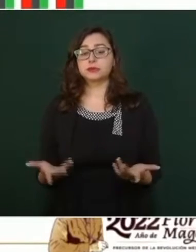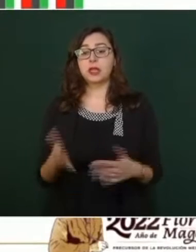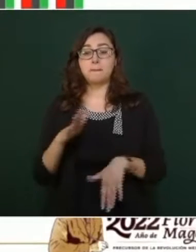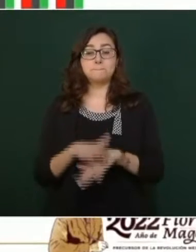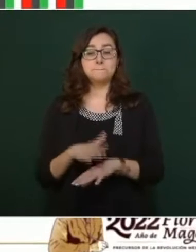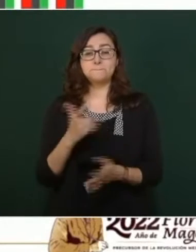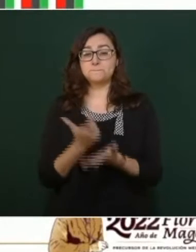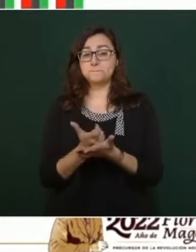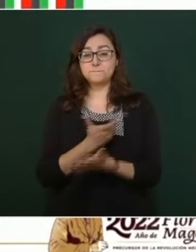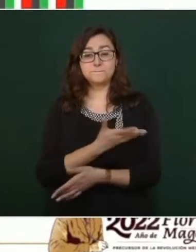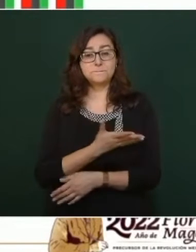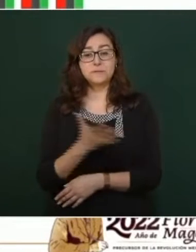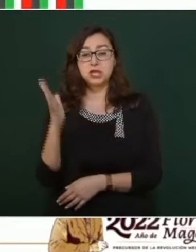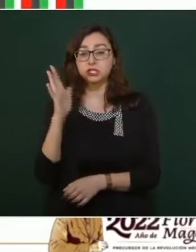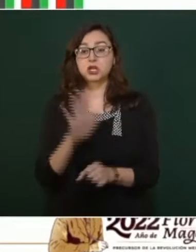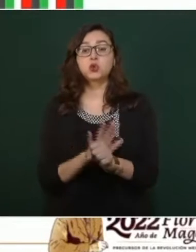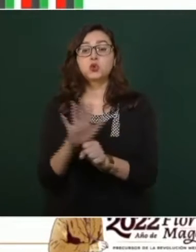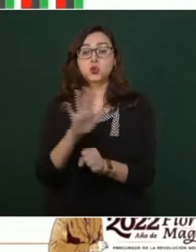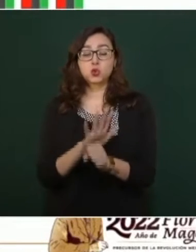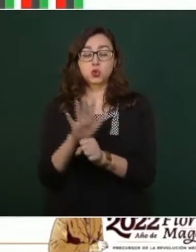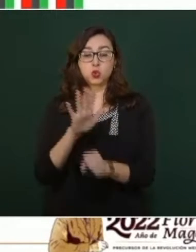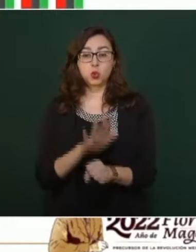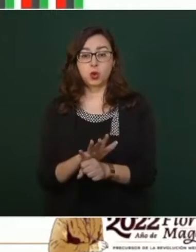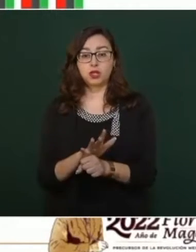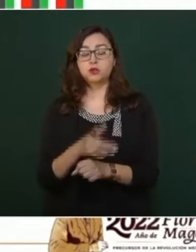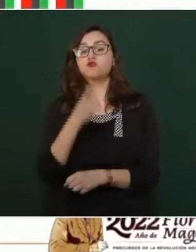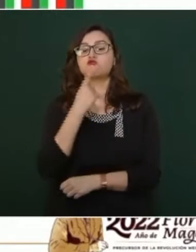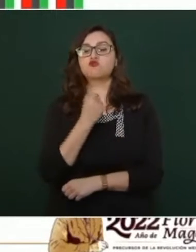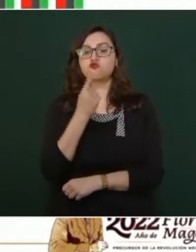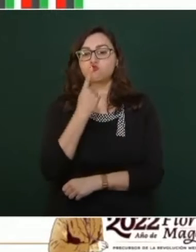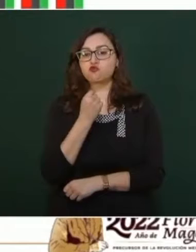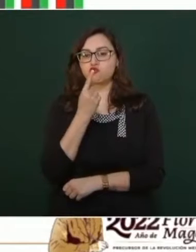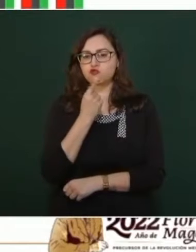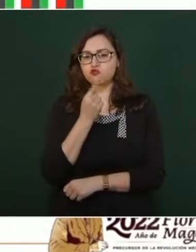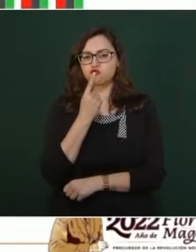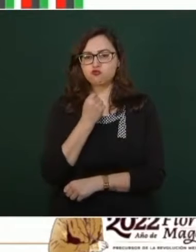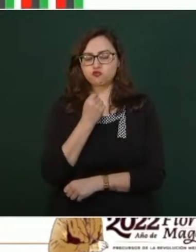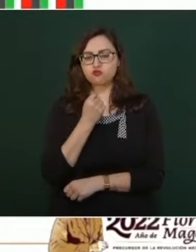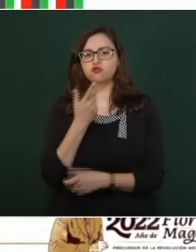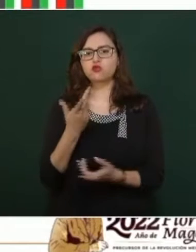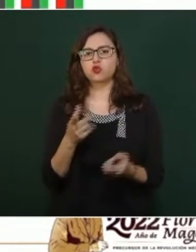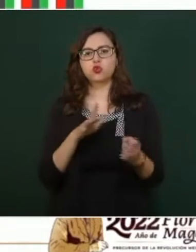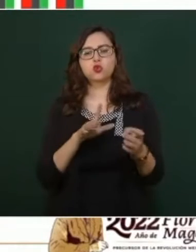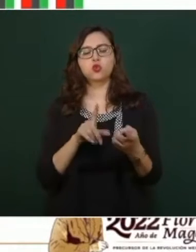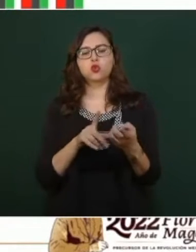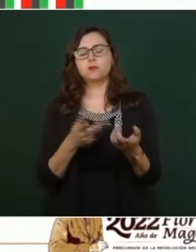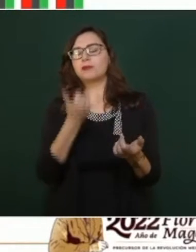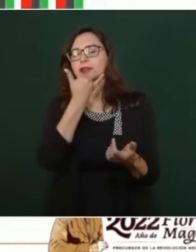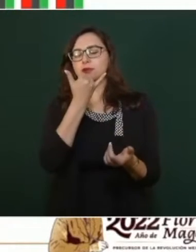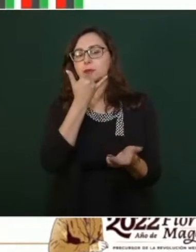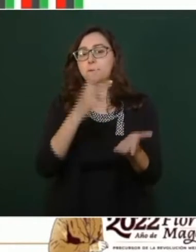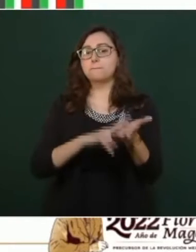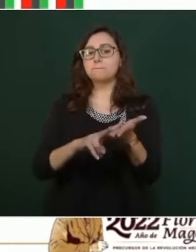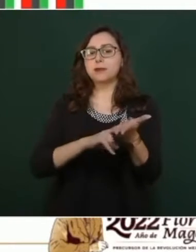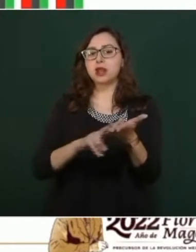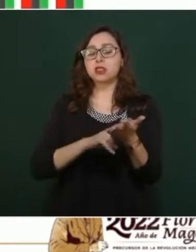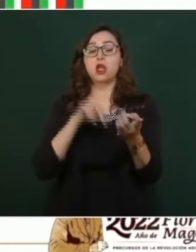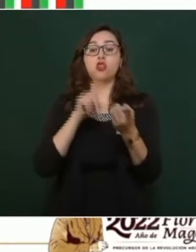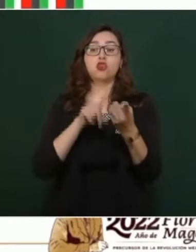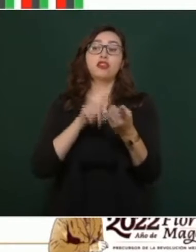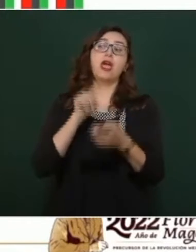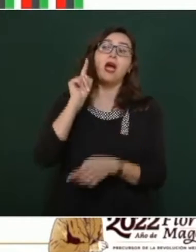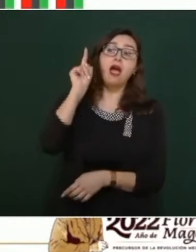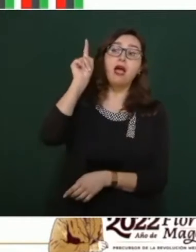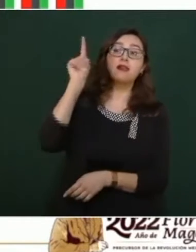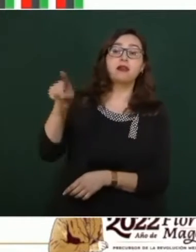más alto para la gasolina regular la encontramos de una franquicia Pemex en Isla Mujeres, Quintana